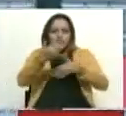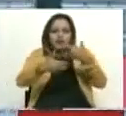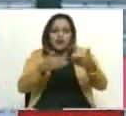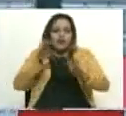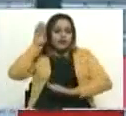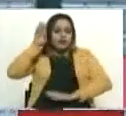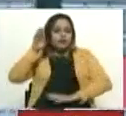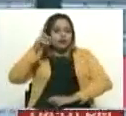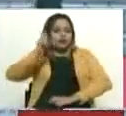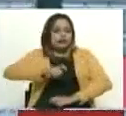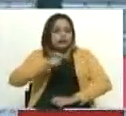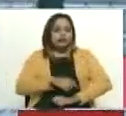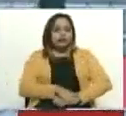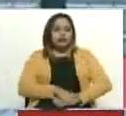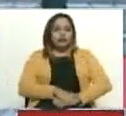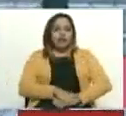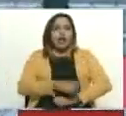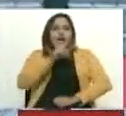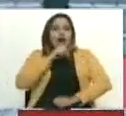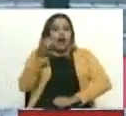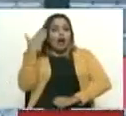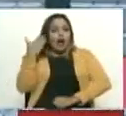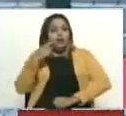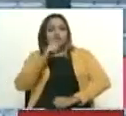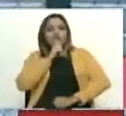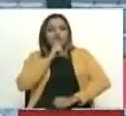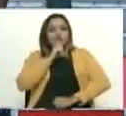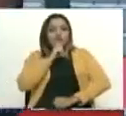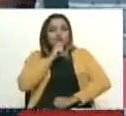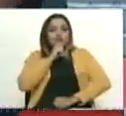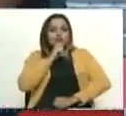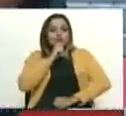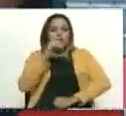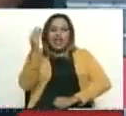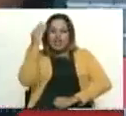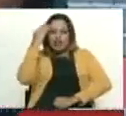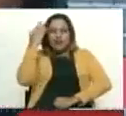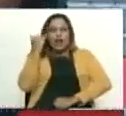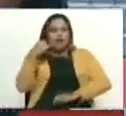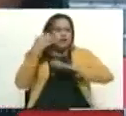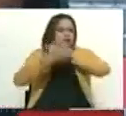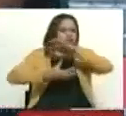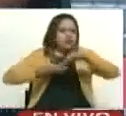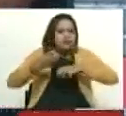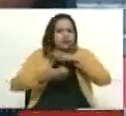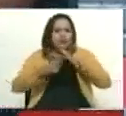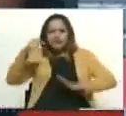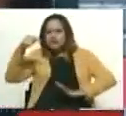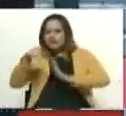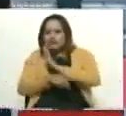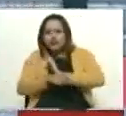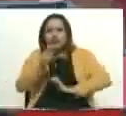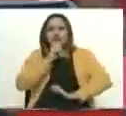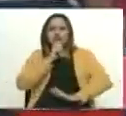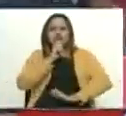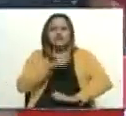merecemos. Venimos de años muy duros, no podemos negar que hemos pasado situaciones de profunda